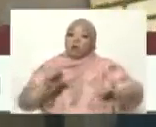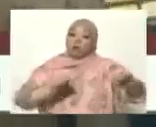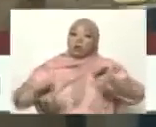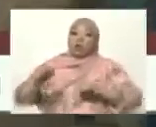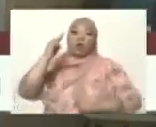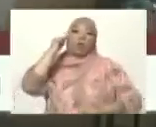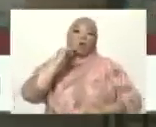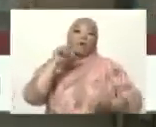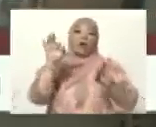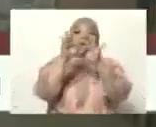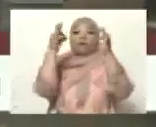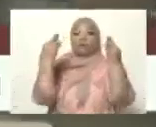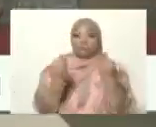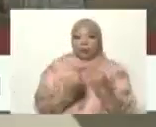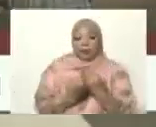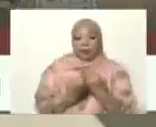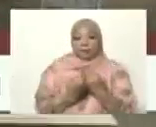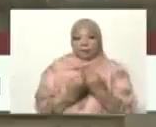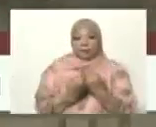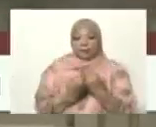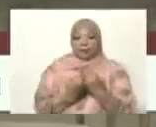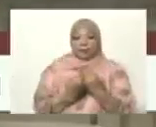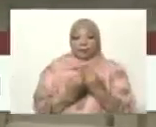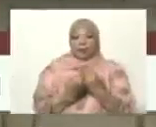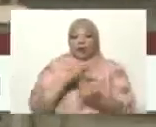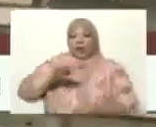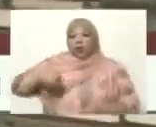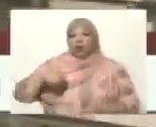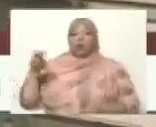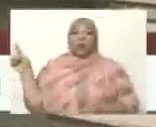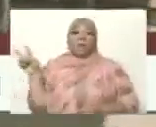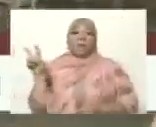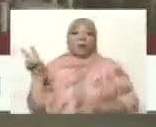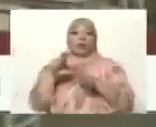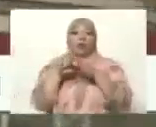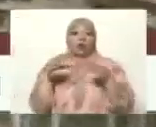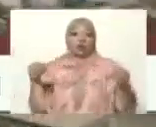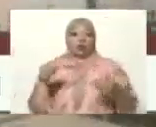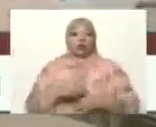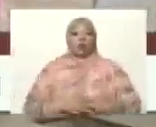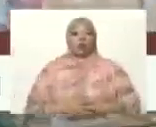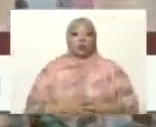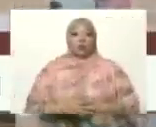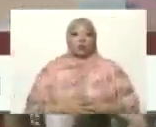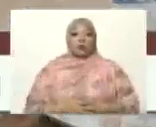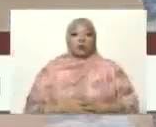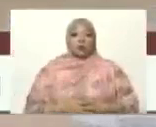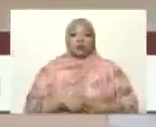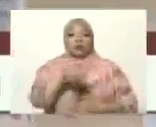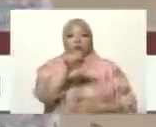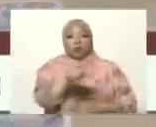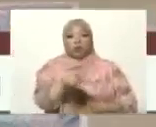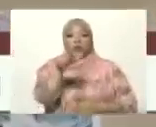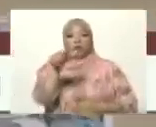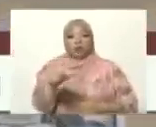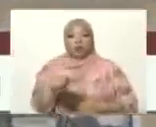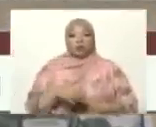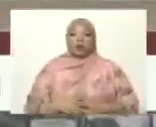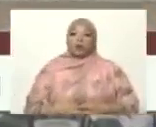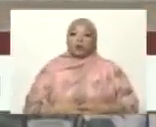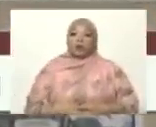de Familia, somos Venezuela, ¿verdad? En lo que es la OVE, muy importante, que es